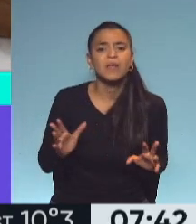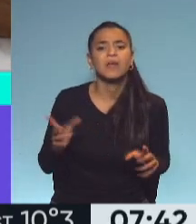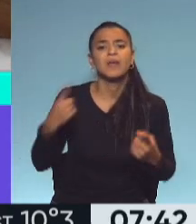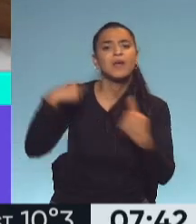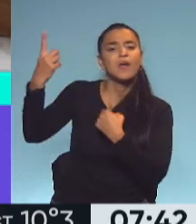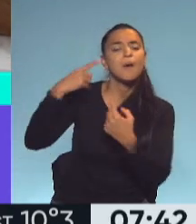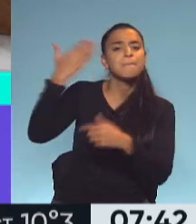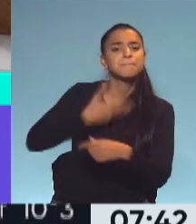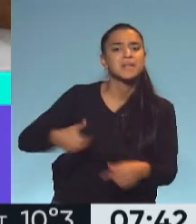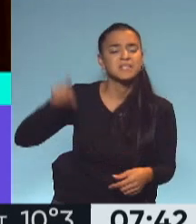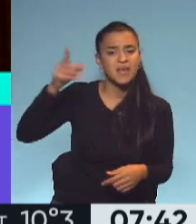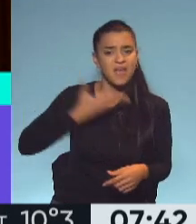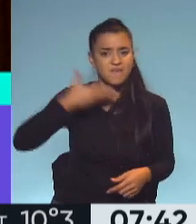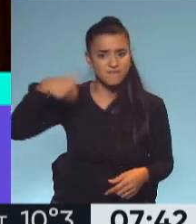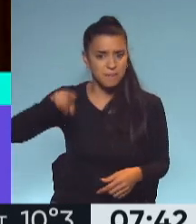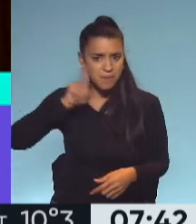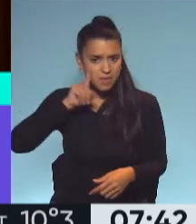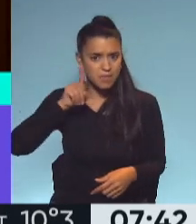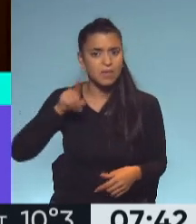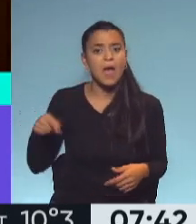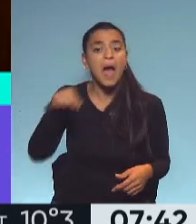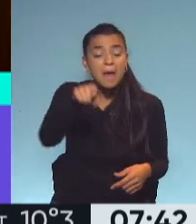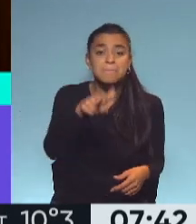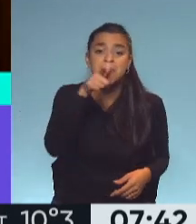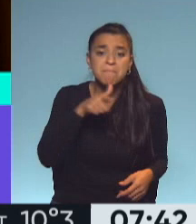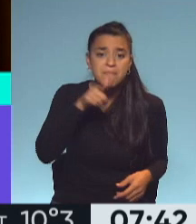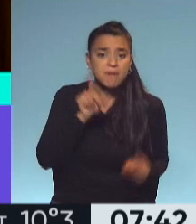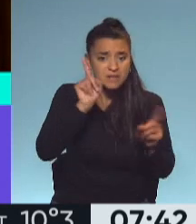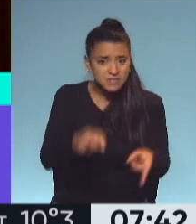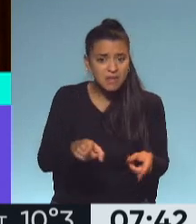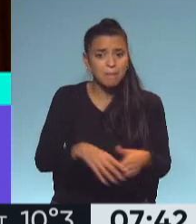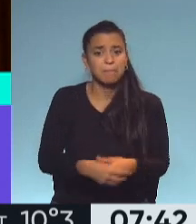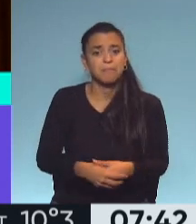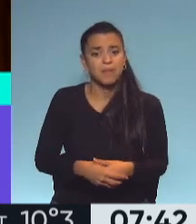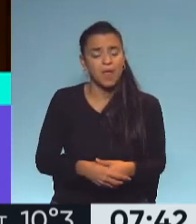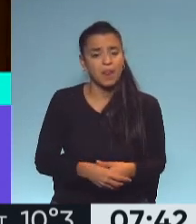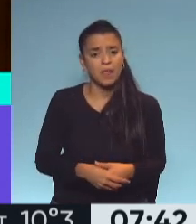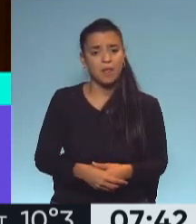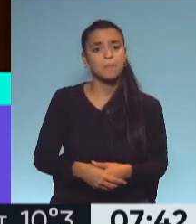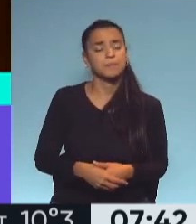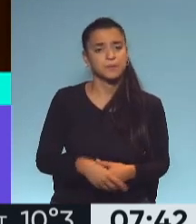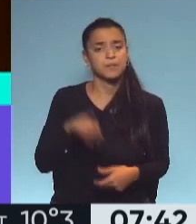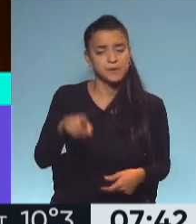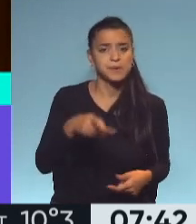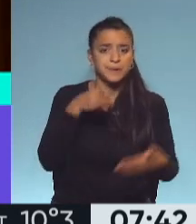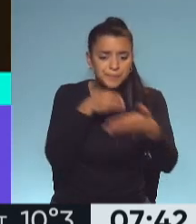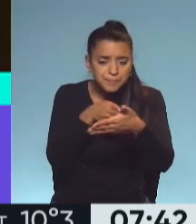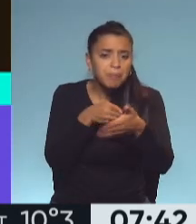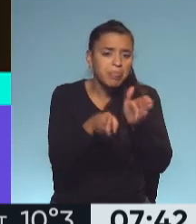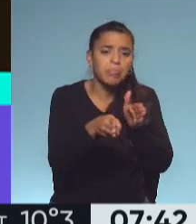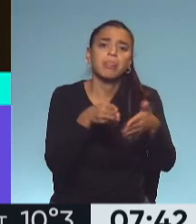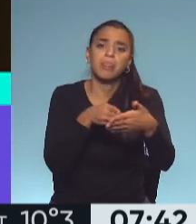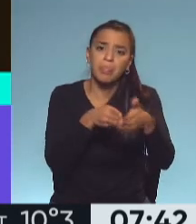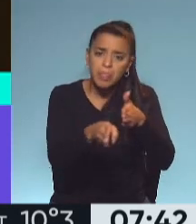bilateral con la presidenta del Fondo Monetario Internacional. Eso me parece que también va a ir saltando obstáculos.